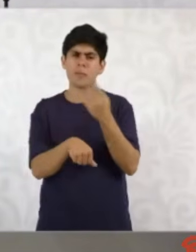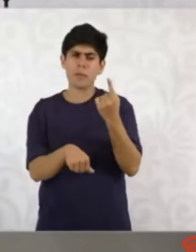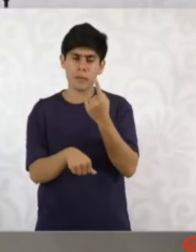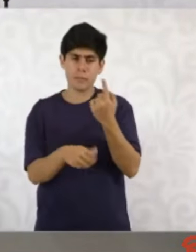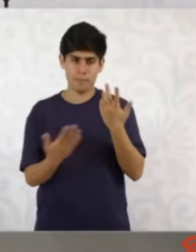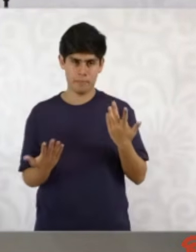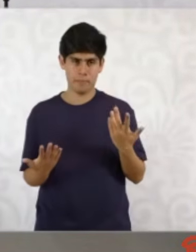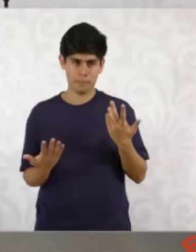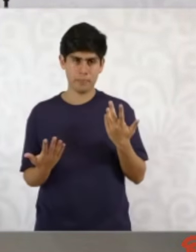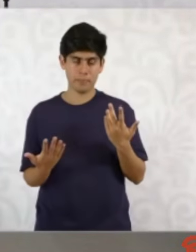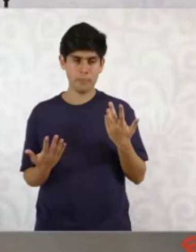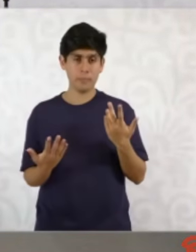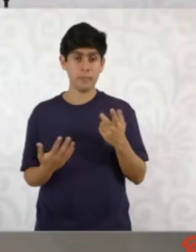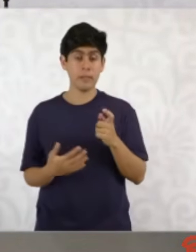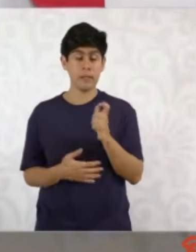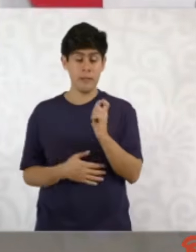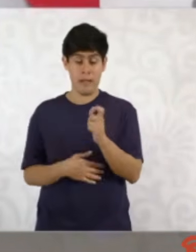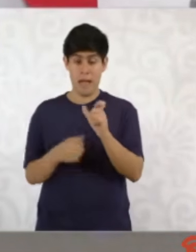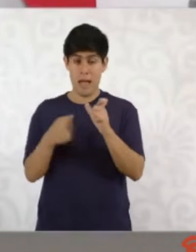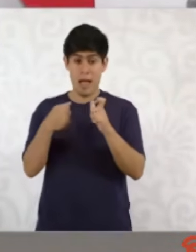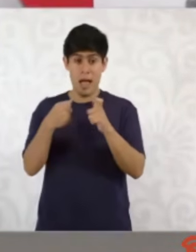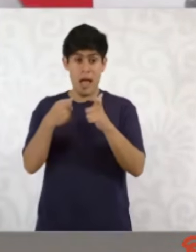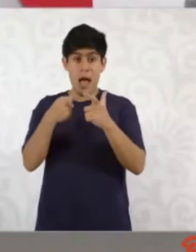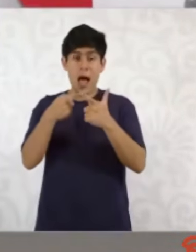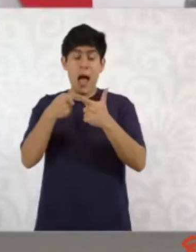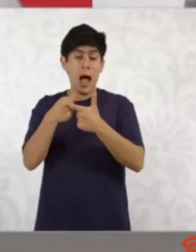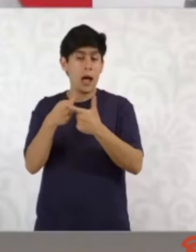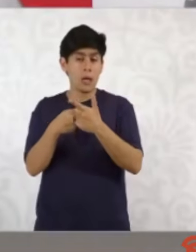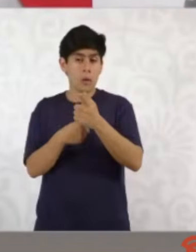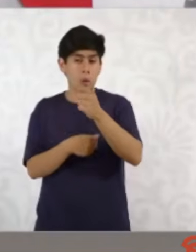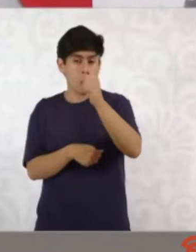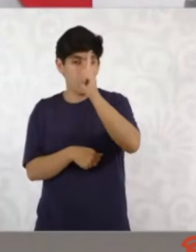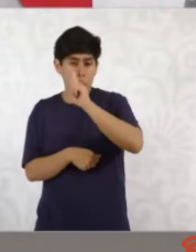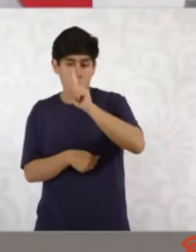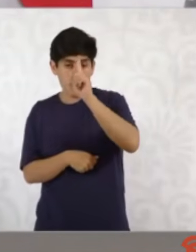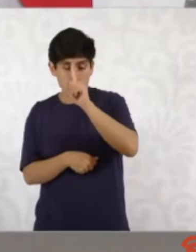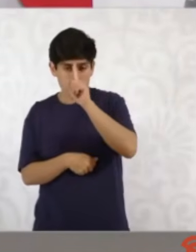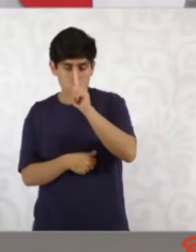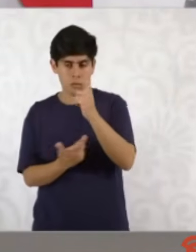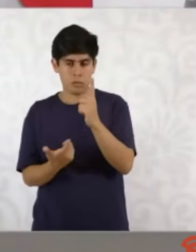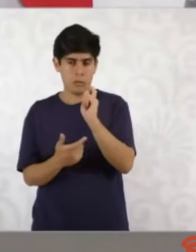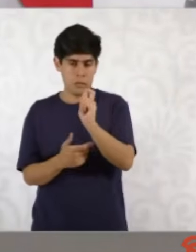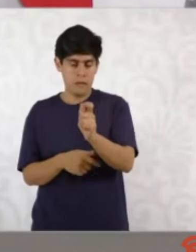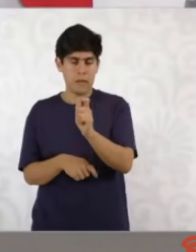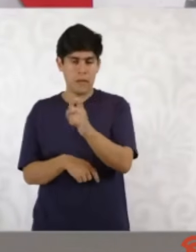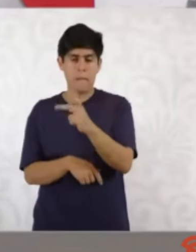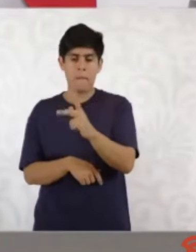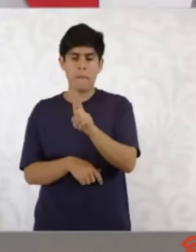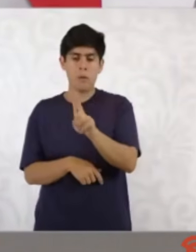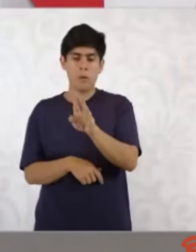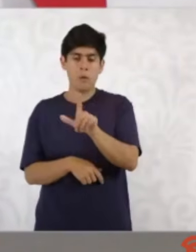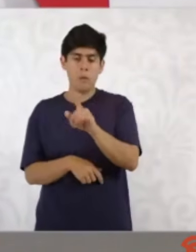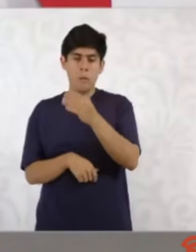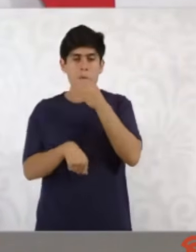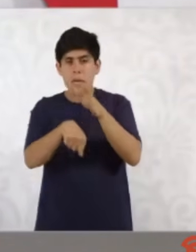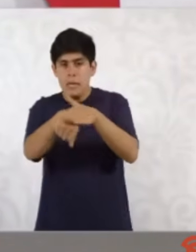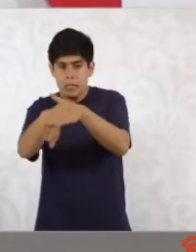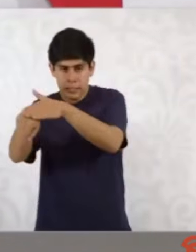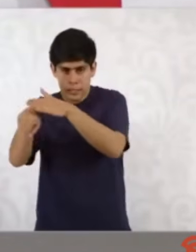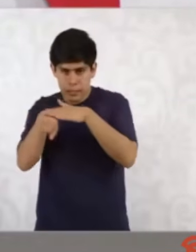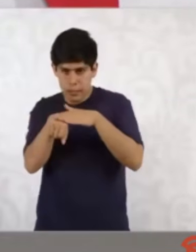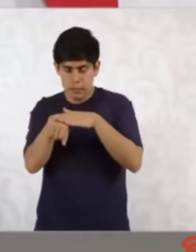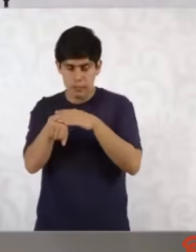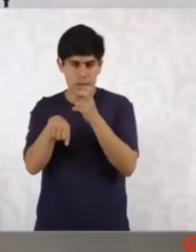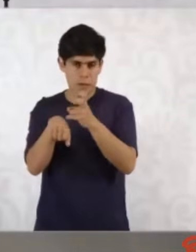recomendación patrocinada no se valora igual que una evaluación independiente. No es lo mismo un